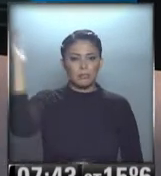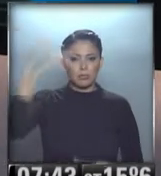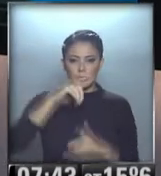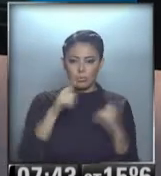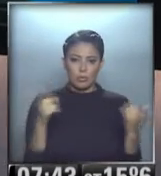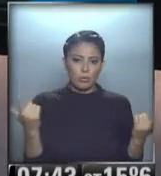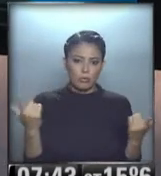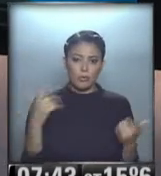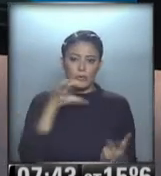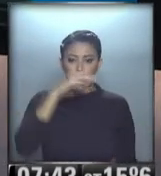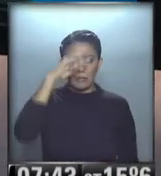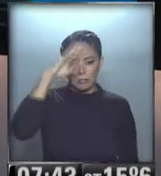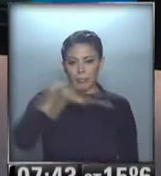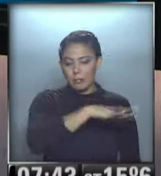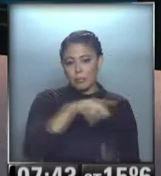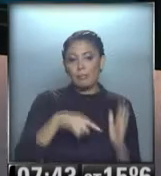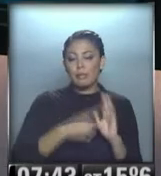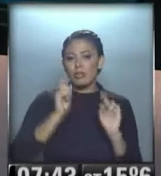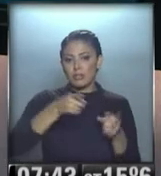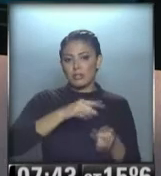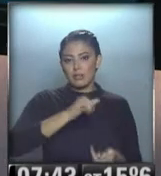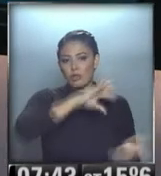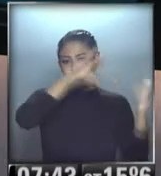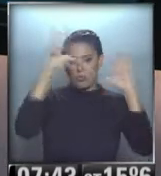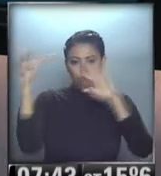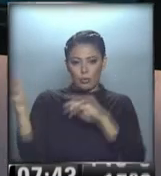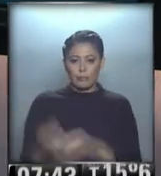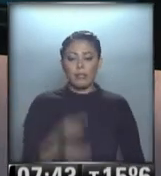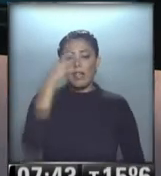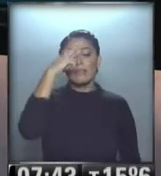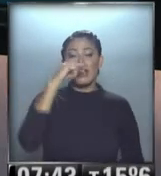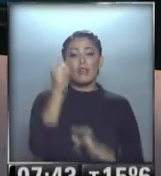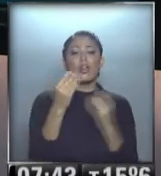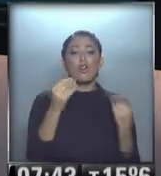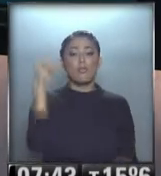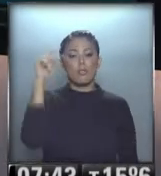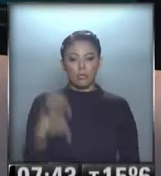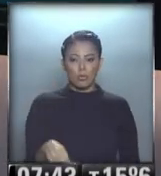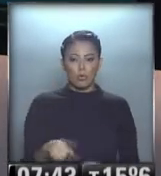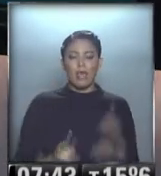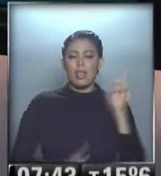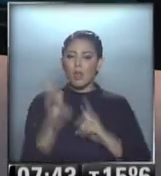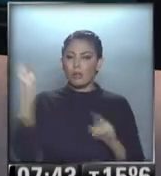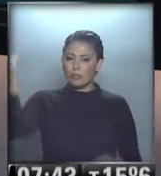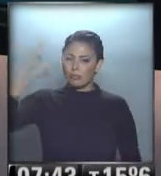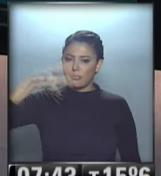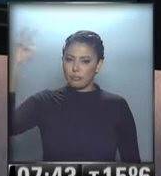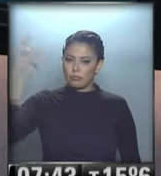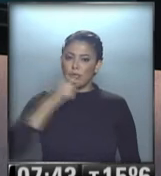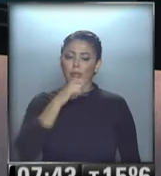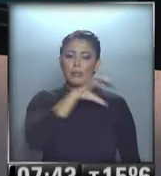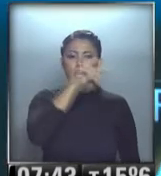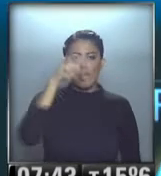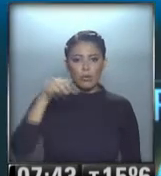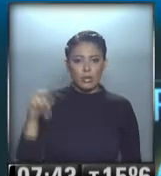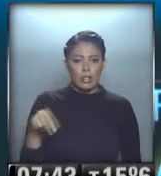la región pampeana, pero sí muchísima nubosidad. Y para terminar, el sur, donde alguna precipitación puede darse en Neuquén